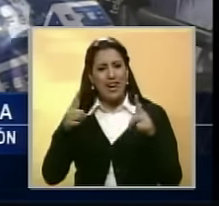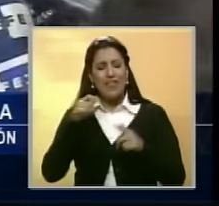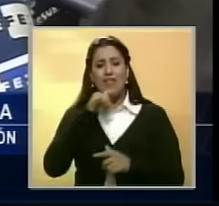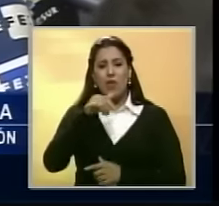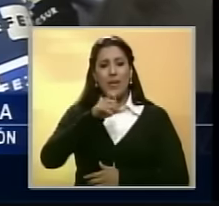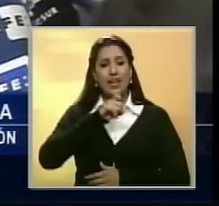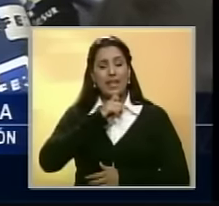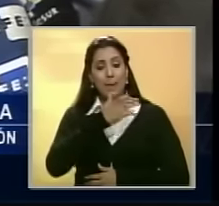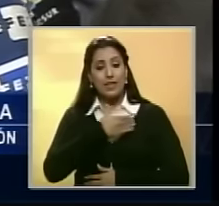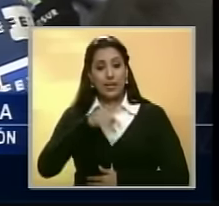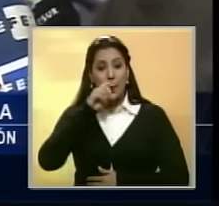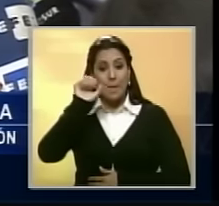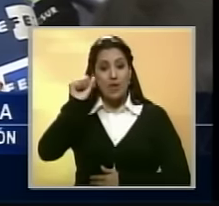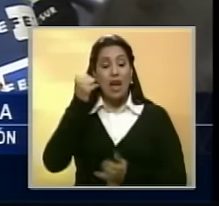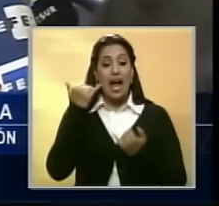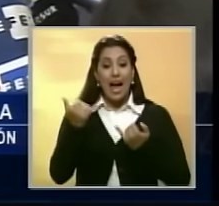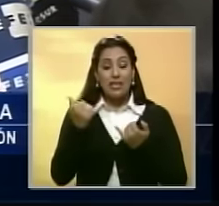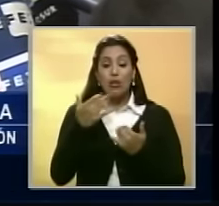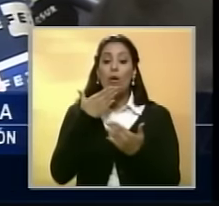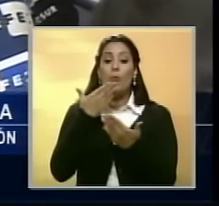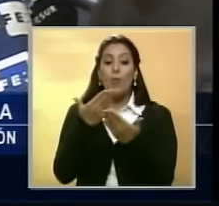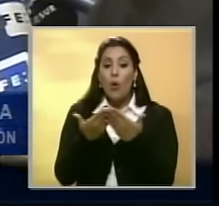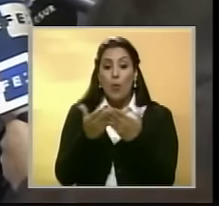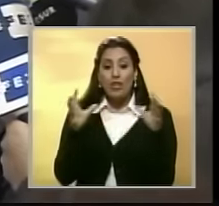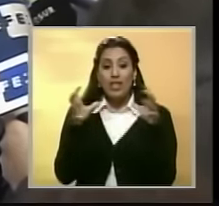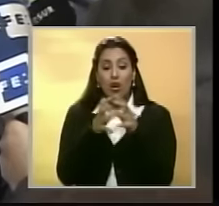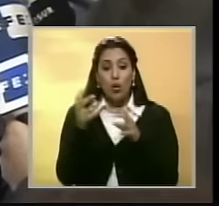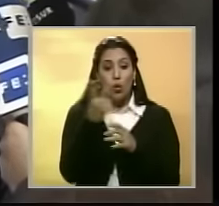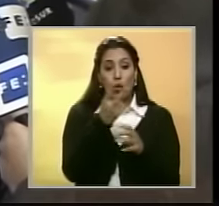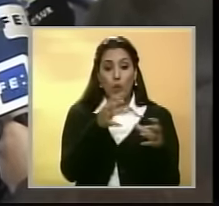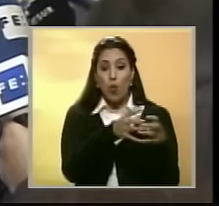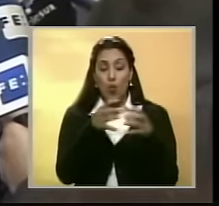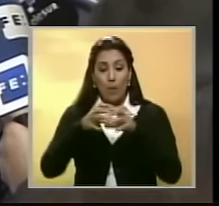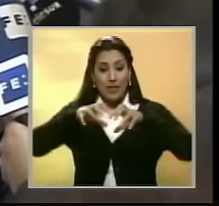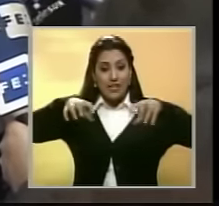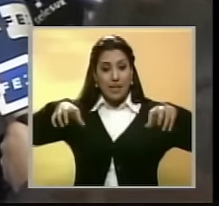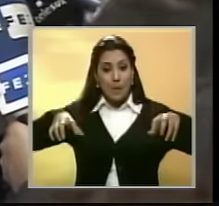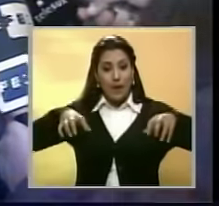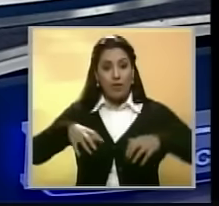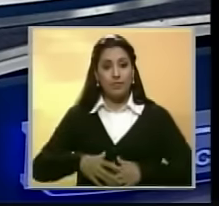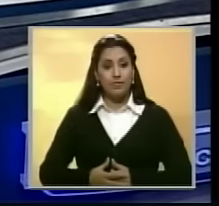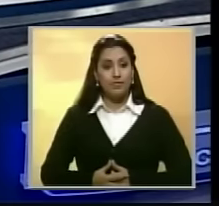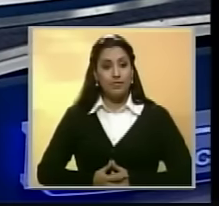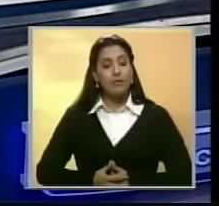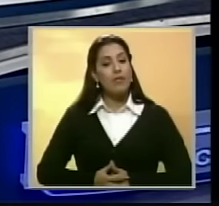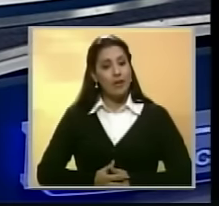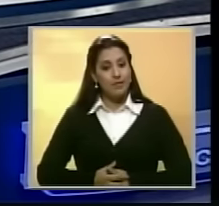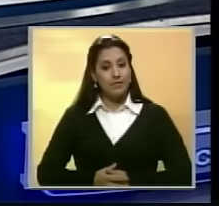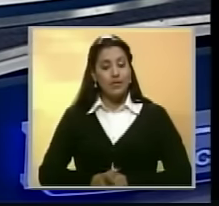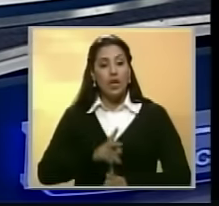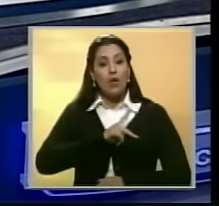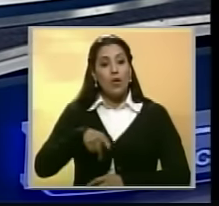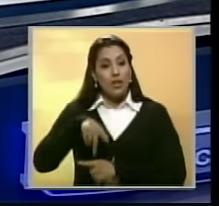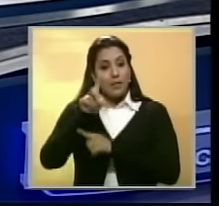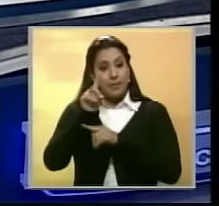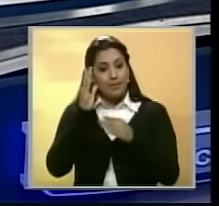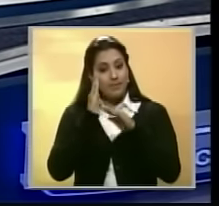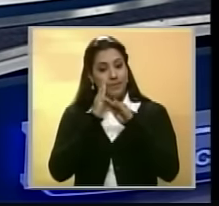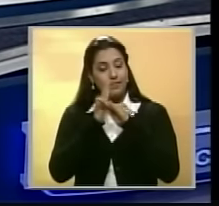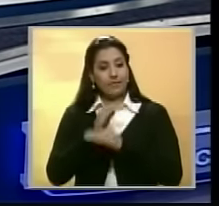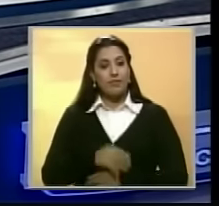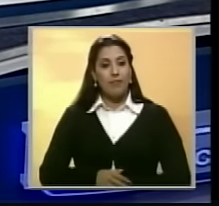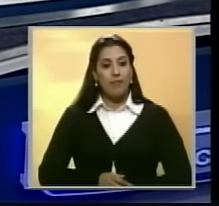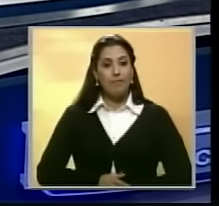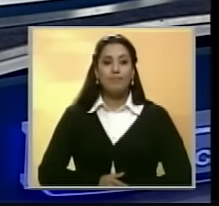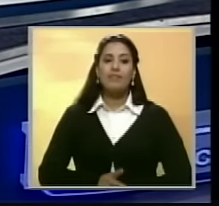por el Ejecutivo Nacional. Hasta ahora planean reunirse con ambos bandos por separado. Es momento de hacer nuestra primera